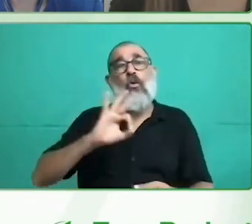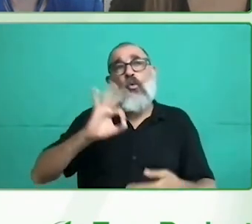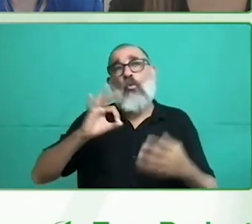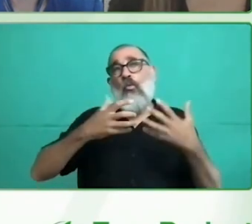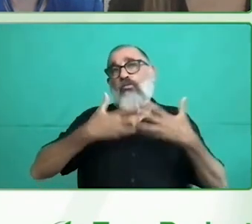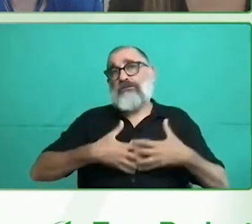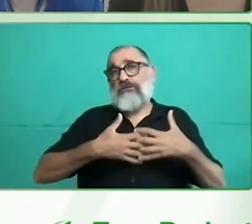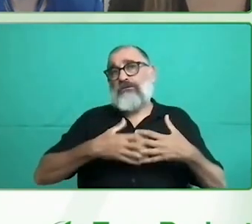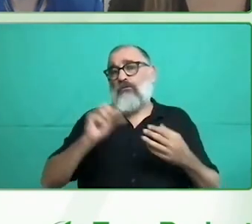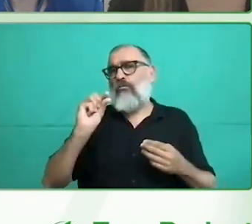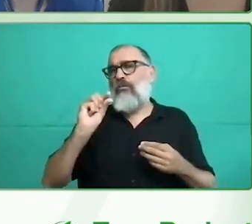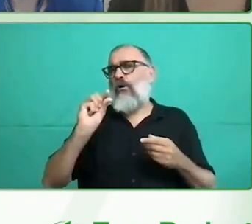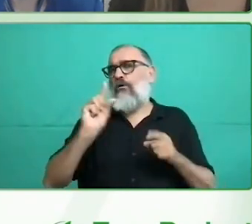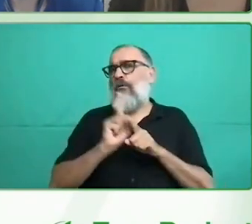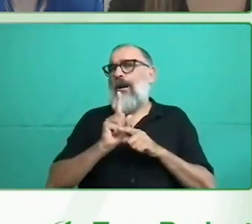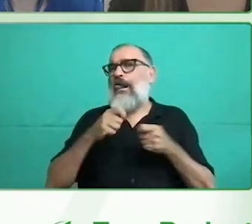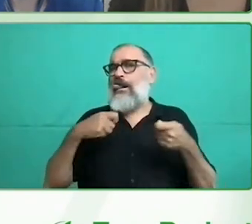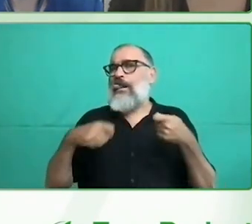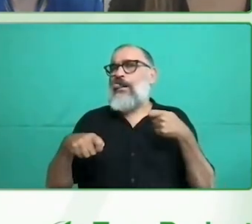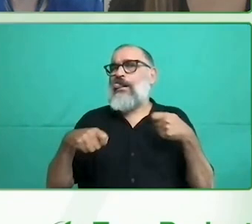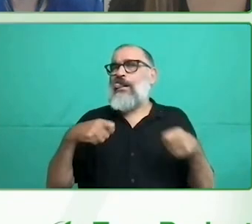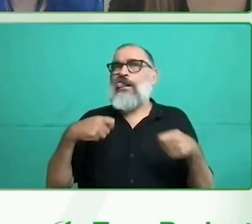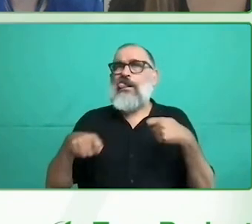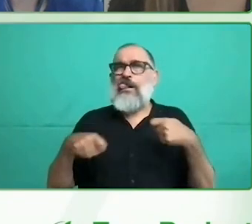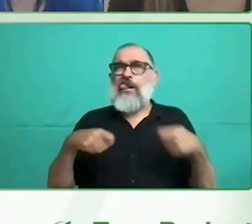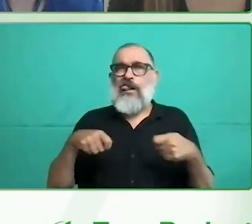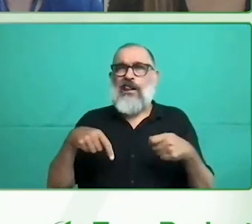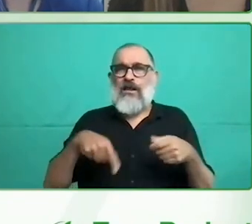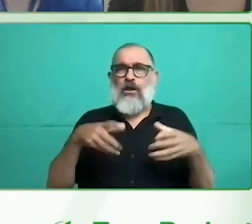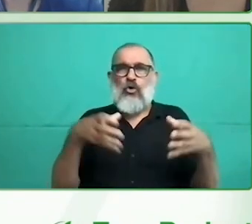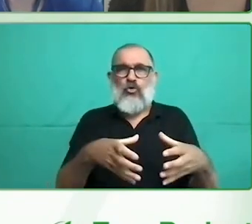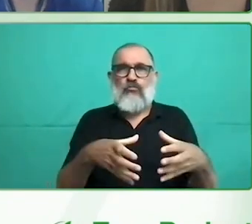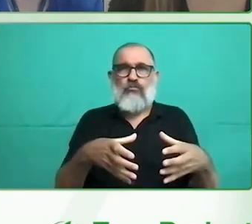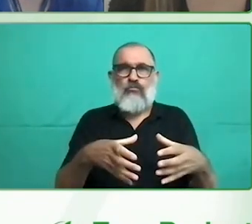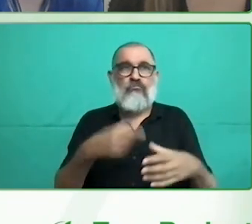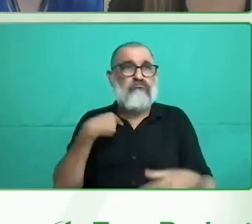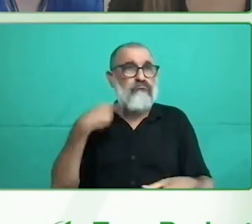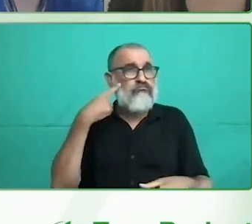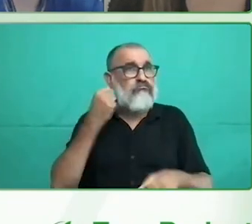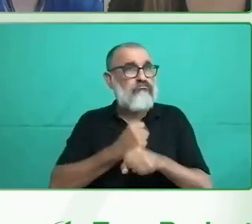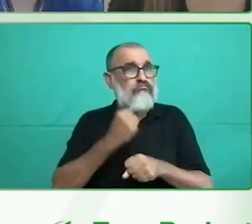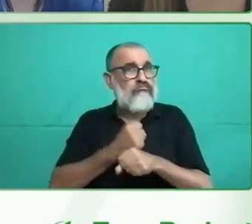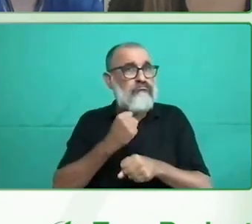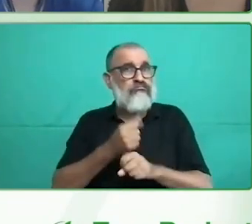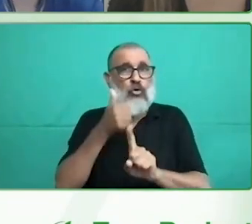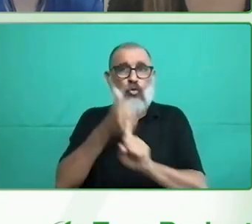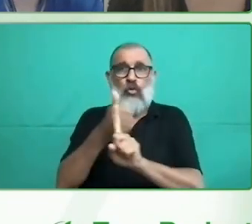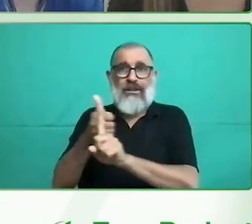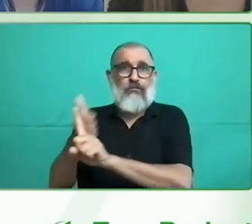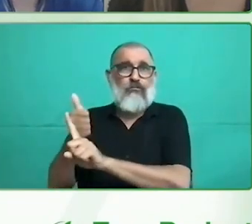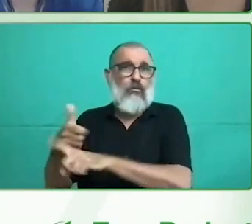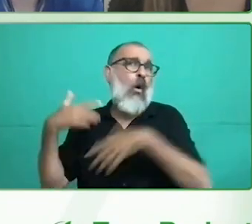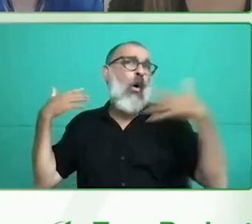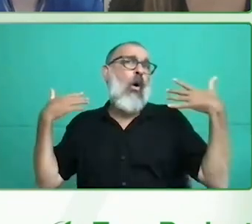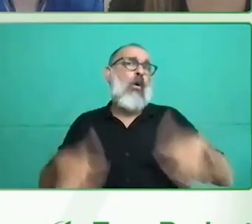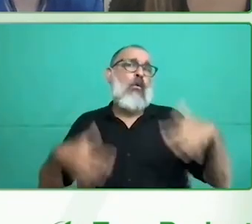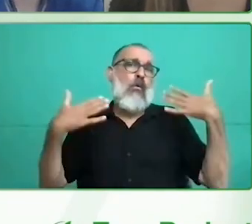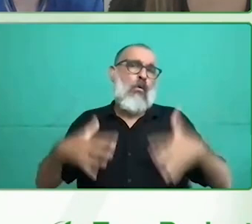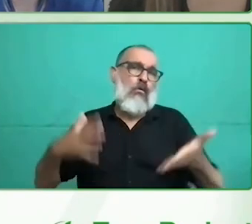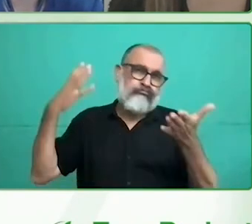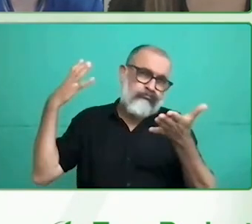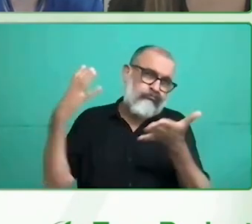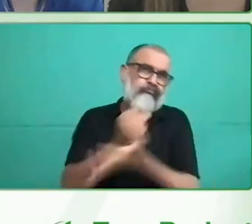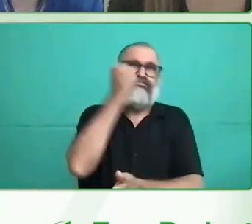poder generar ingresos para fomentar, ¿cierto?, la autonomía y la vida independiente de las personas con